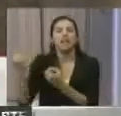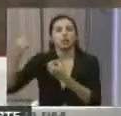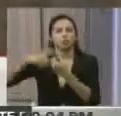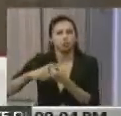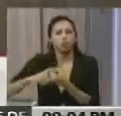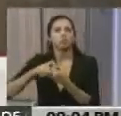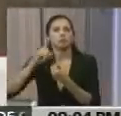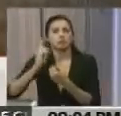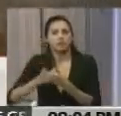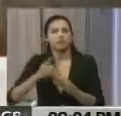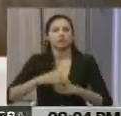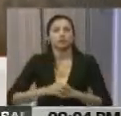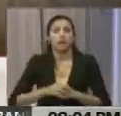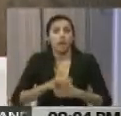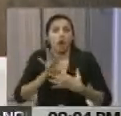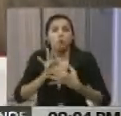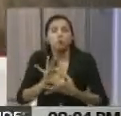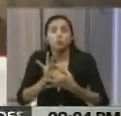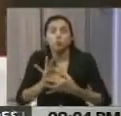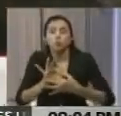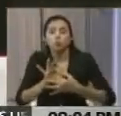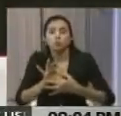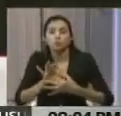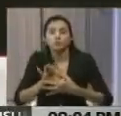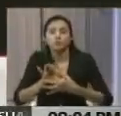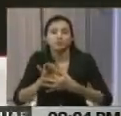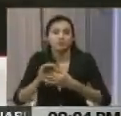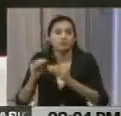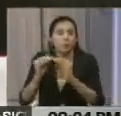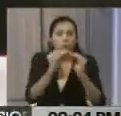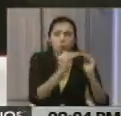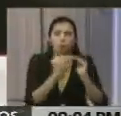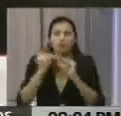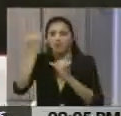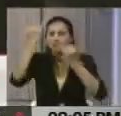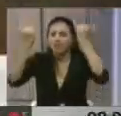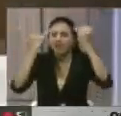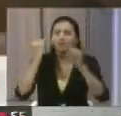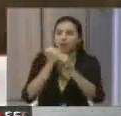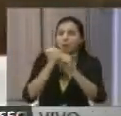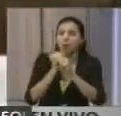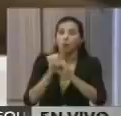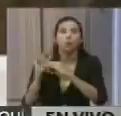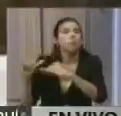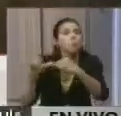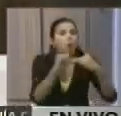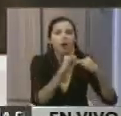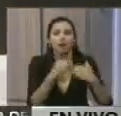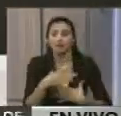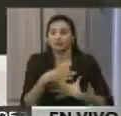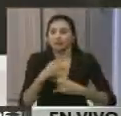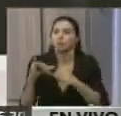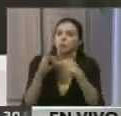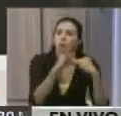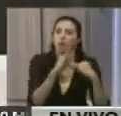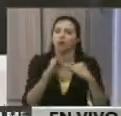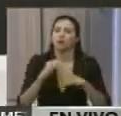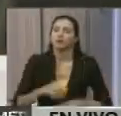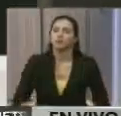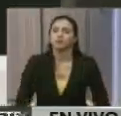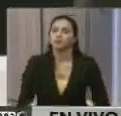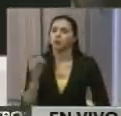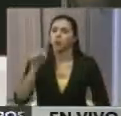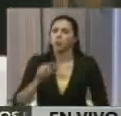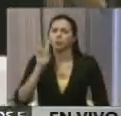de la necesidad de la unión de las ideas, de la unión de las tareas, de los objetivos por un mundo mejor. Y lo que